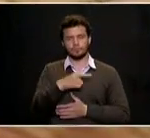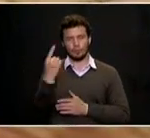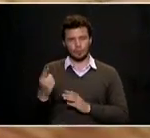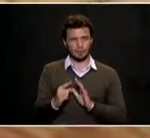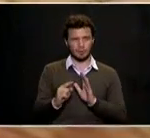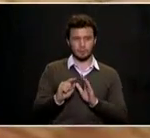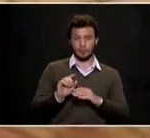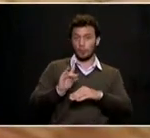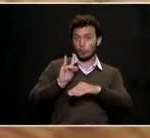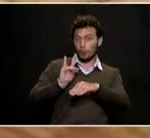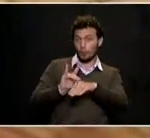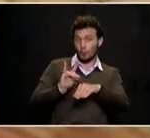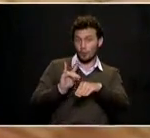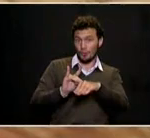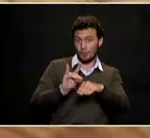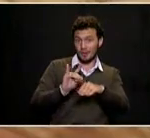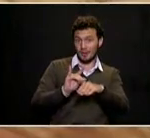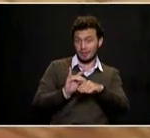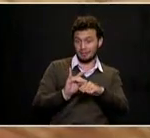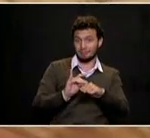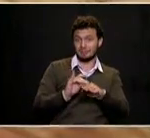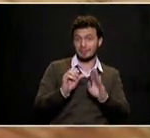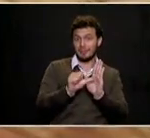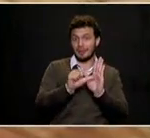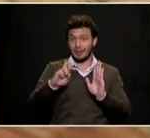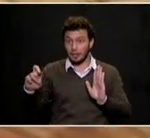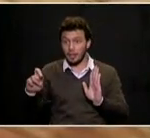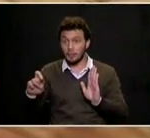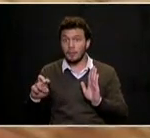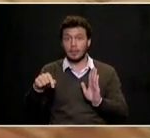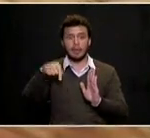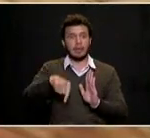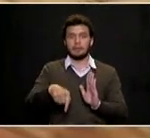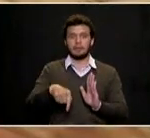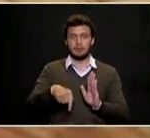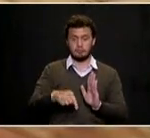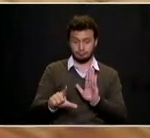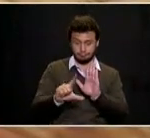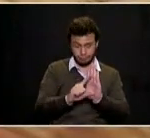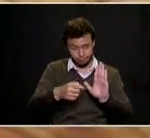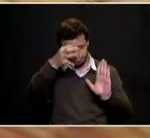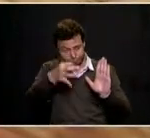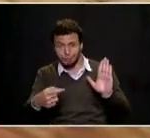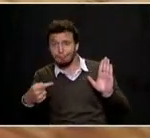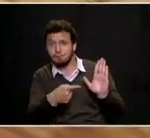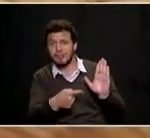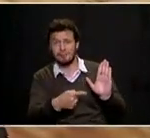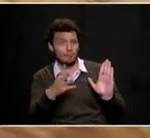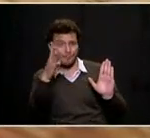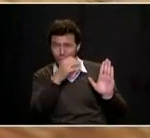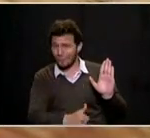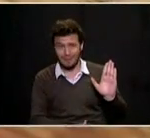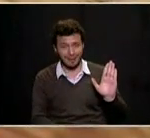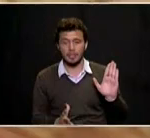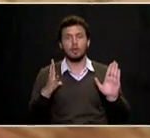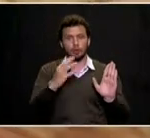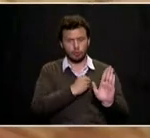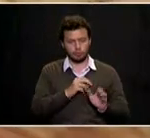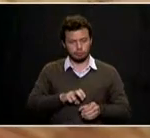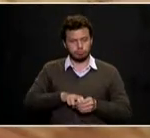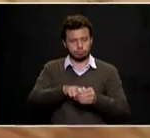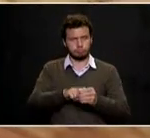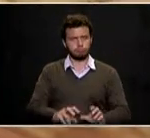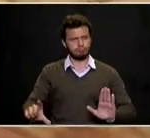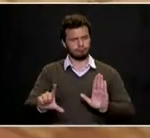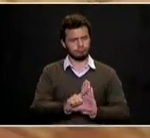en nuestro país y en nuestra ciudad y eso no lo vamos a permitir nosotros somos defensores del transporte legal si alguien quiere prestar